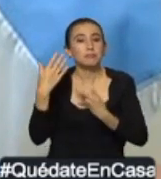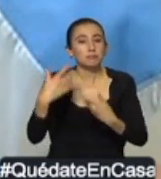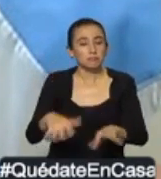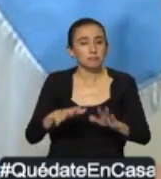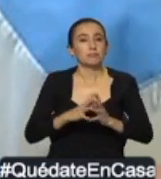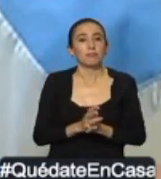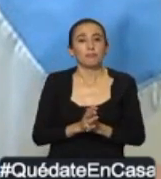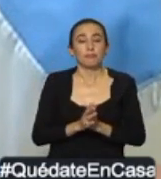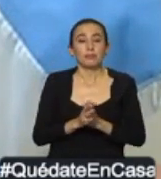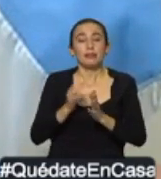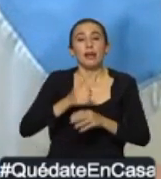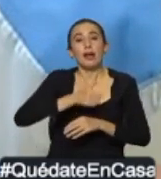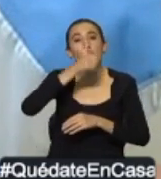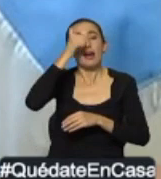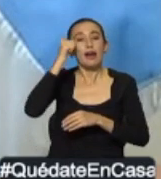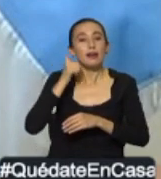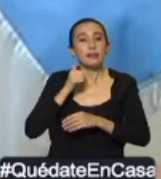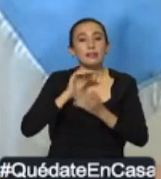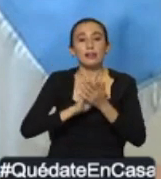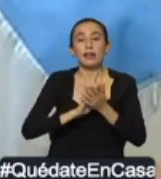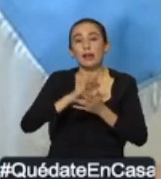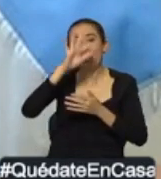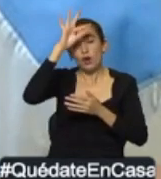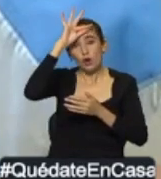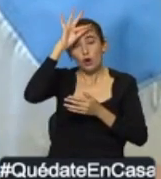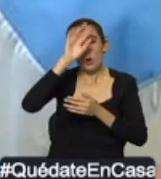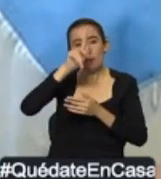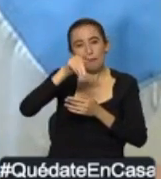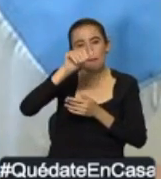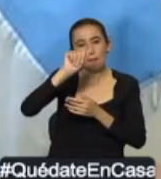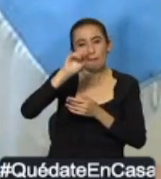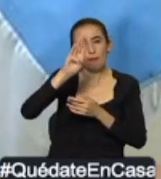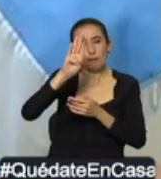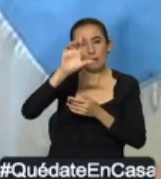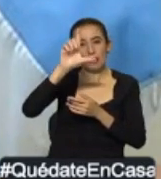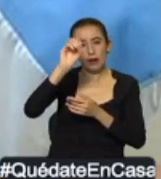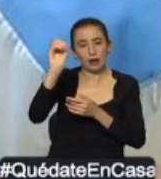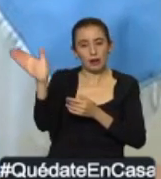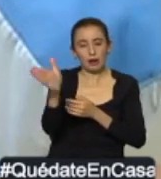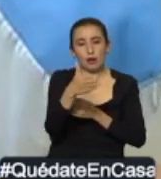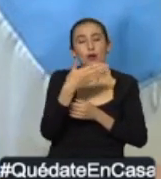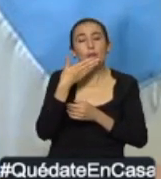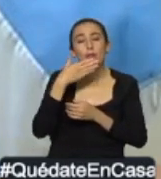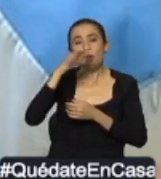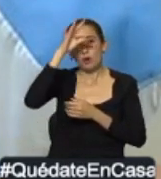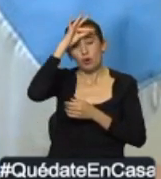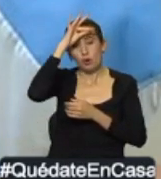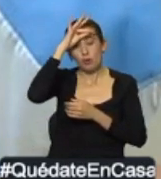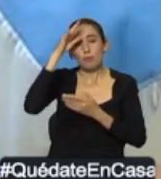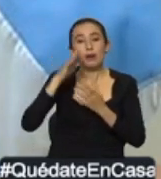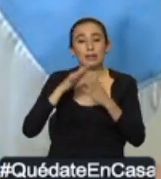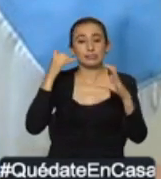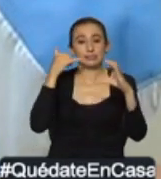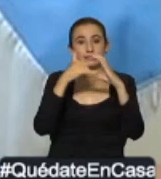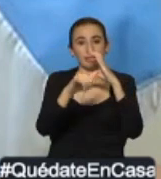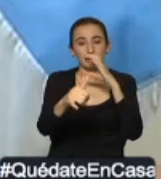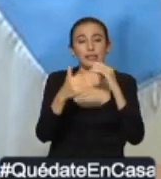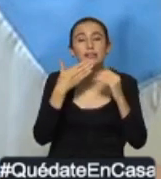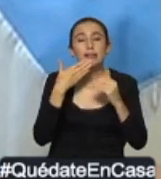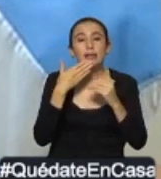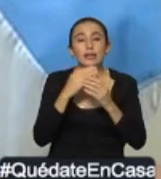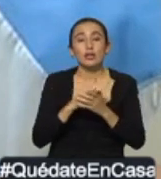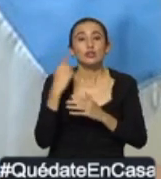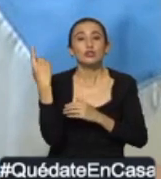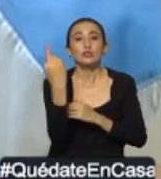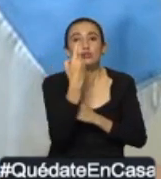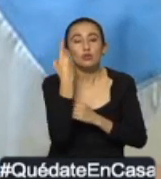desde ayer los hospitales pablo arturo usuarios ubicado en quito y liborio panchana sotomayor en santa elena atenderán sólo